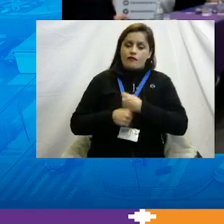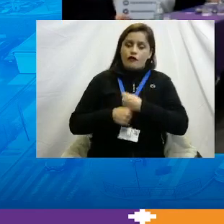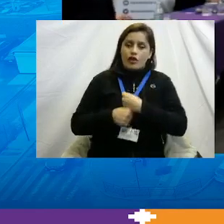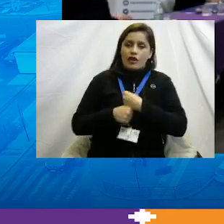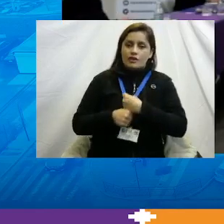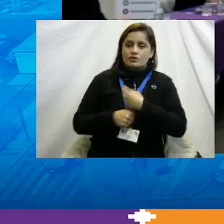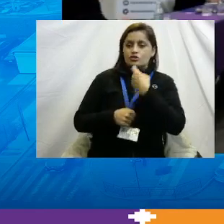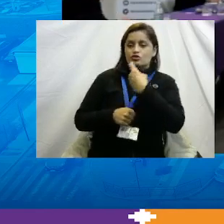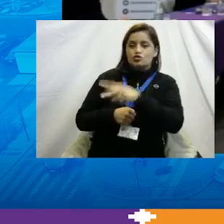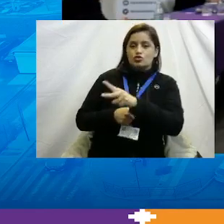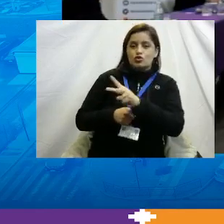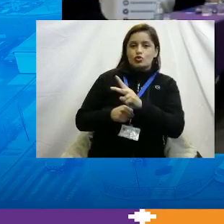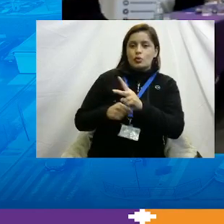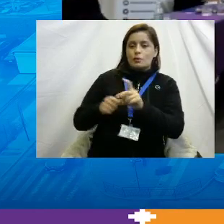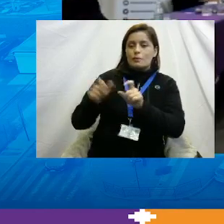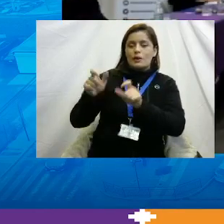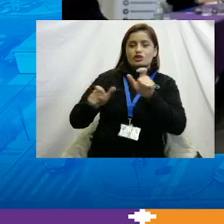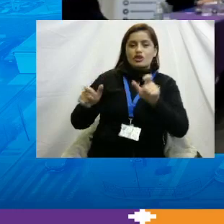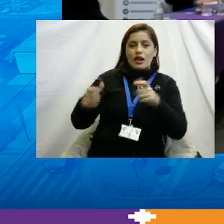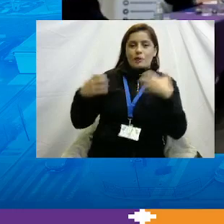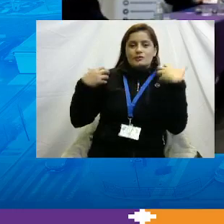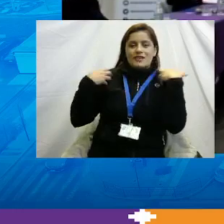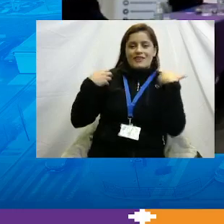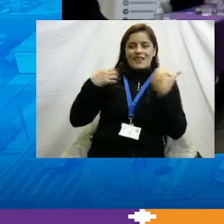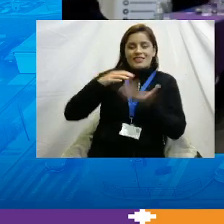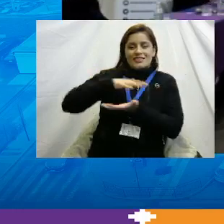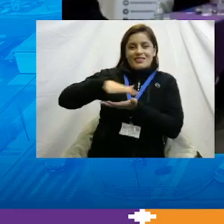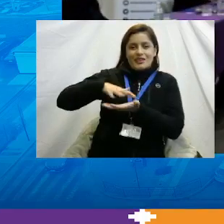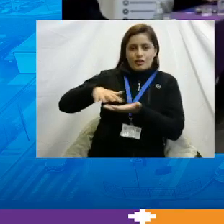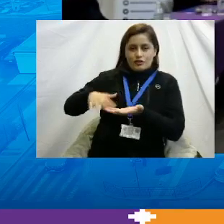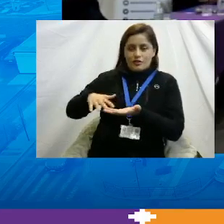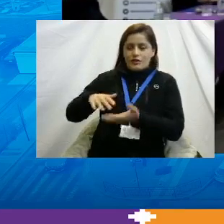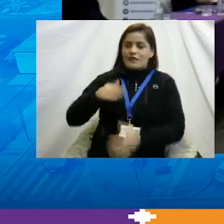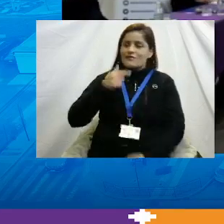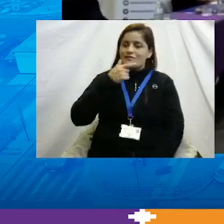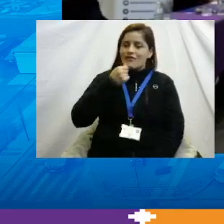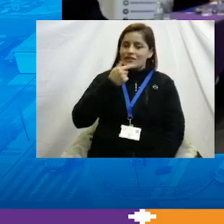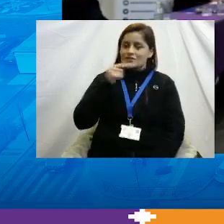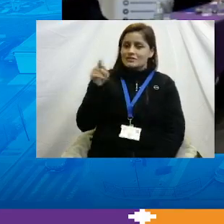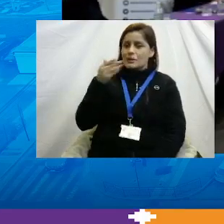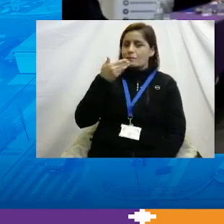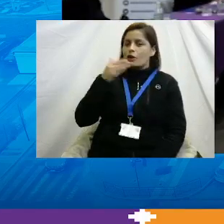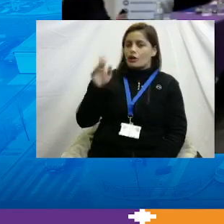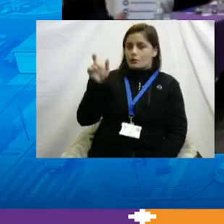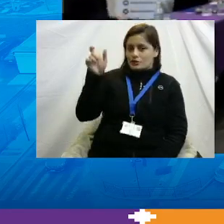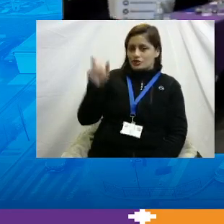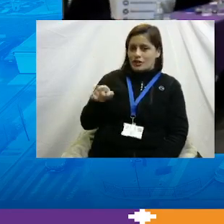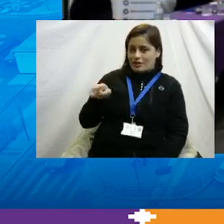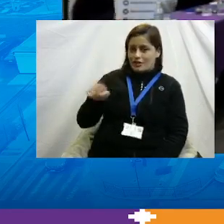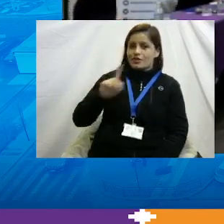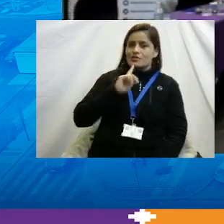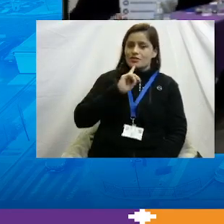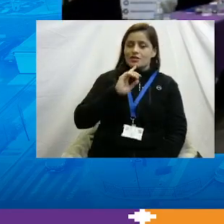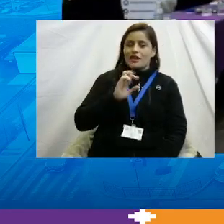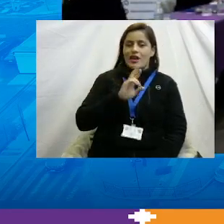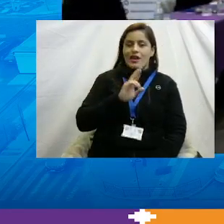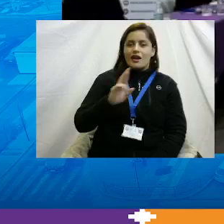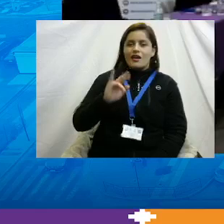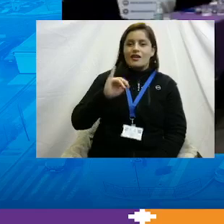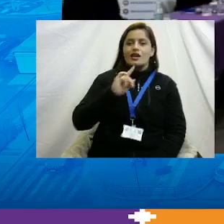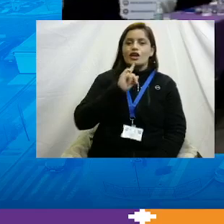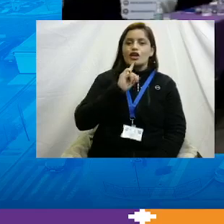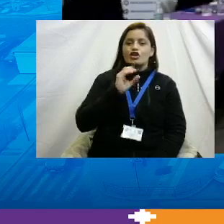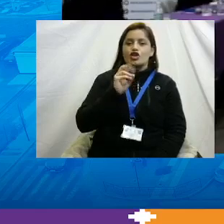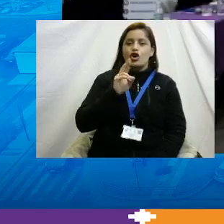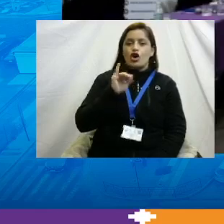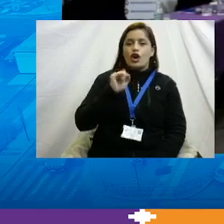territoriales, ya que hay muchas gestiones también que se facilitan a través del equipo. entendiendo también un rol que cumplen los territoriales